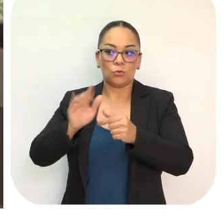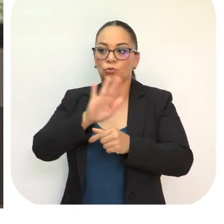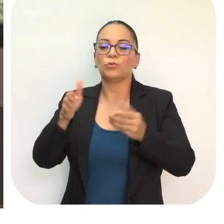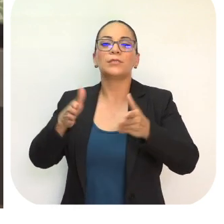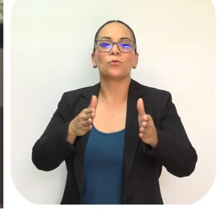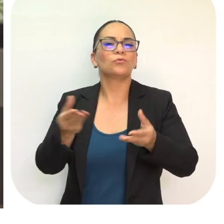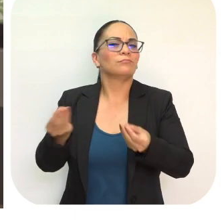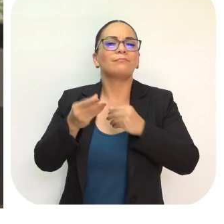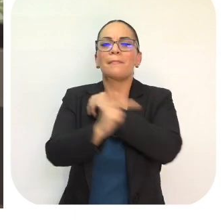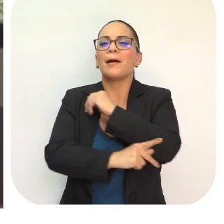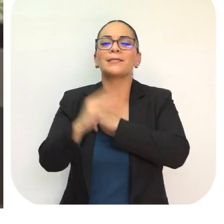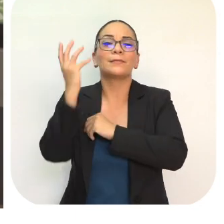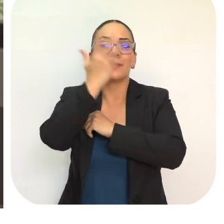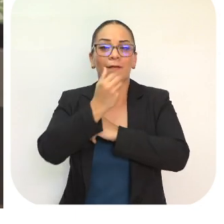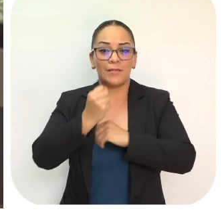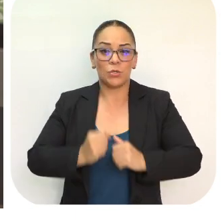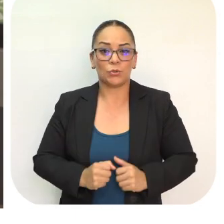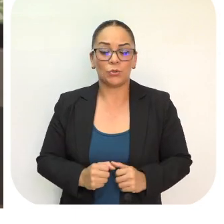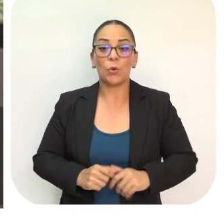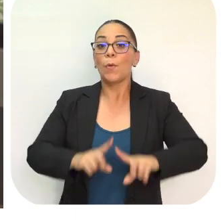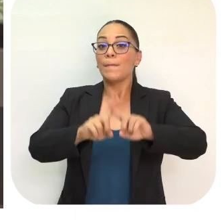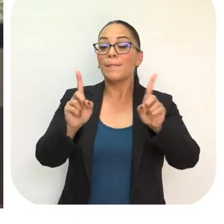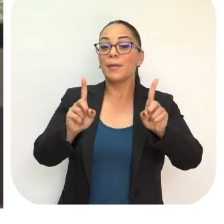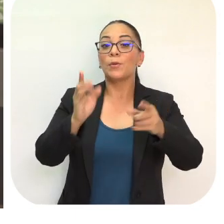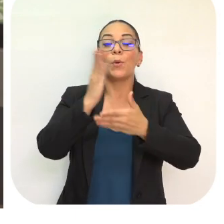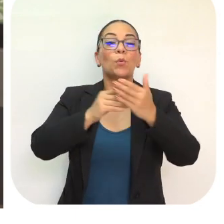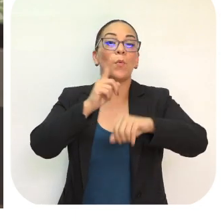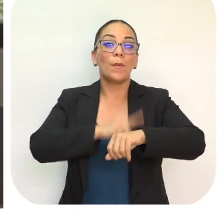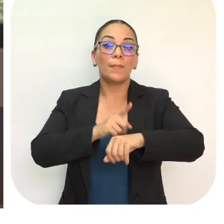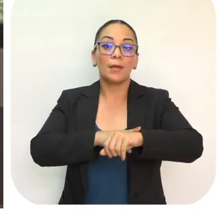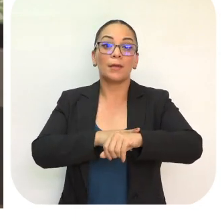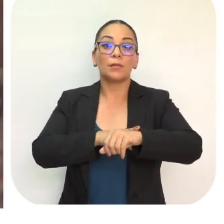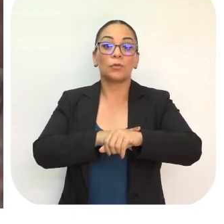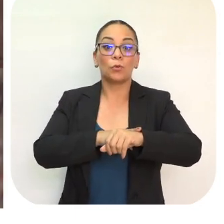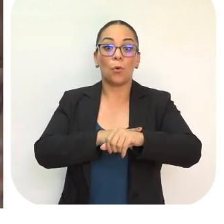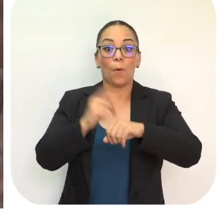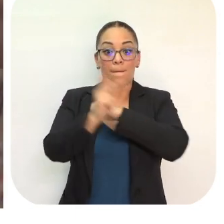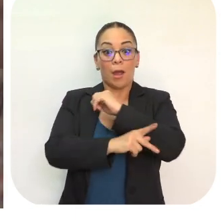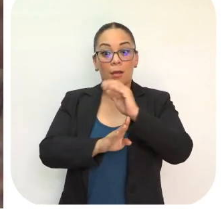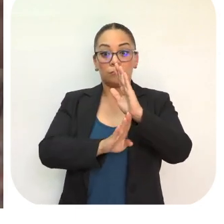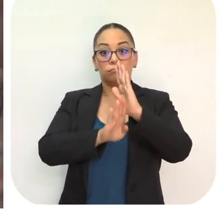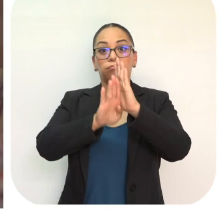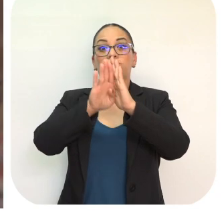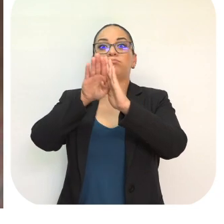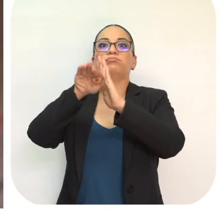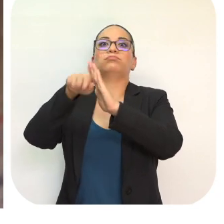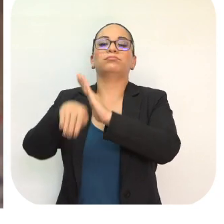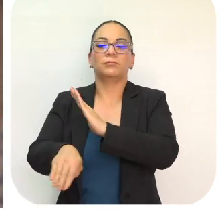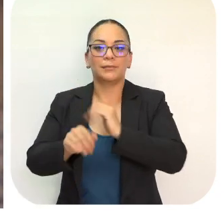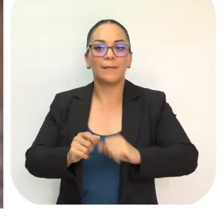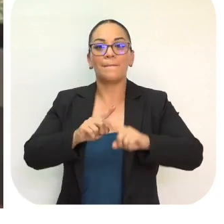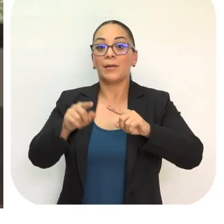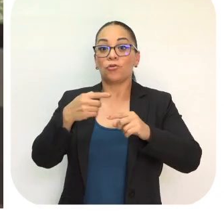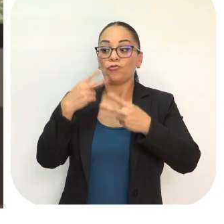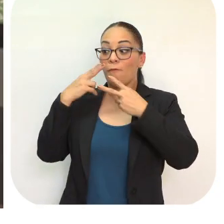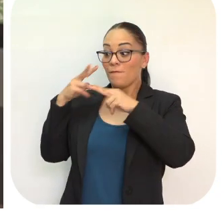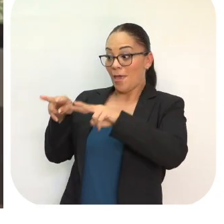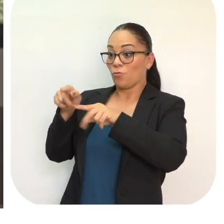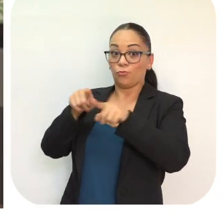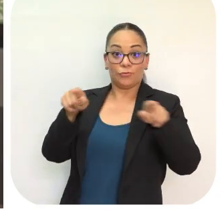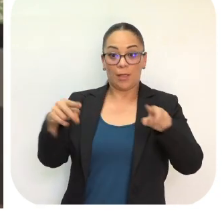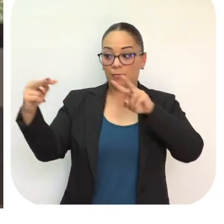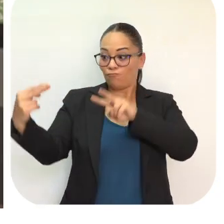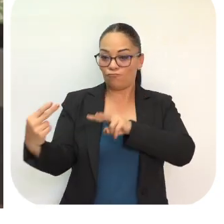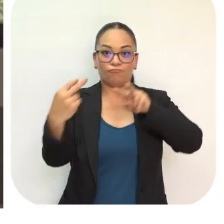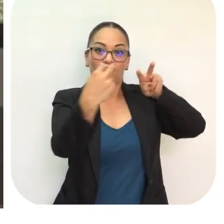país maravilloso. Pero en algún momento se nos descarriló. Y viéndolos a los ojos y por el